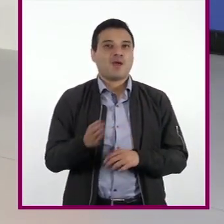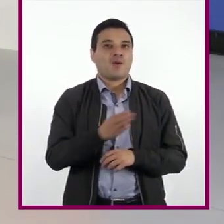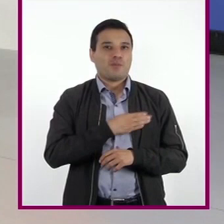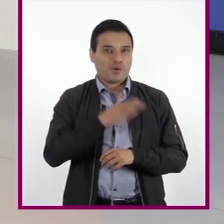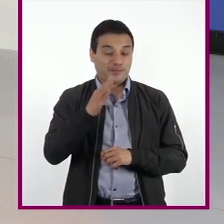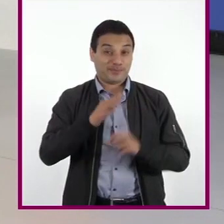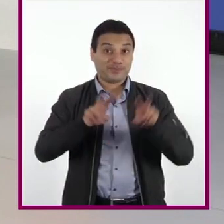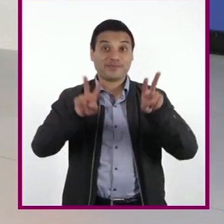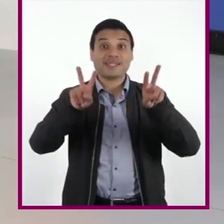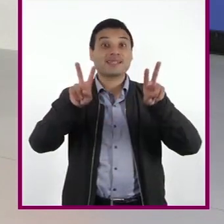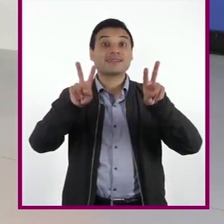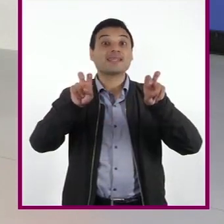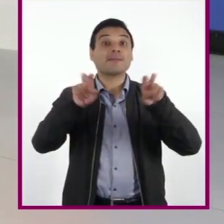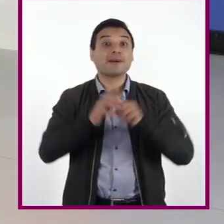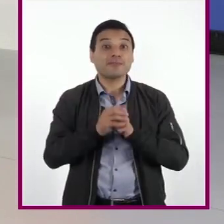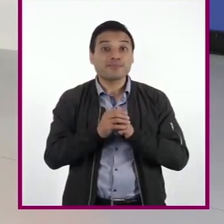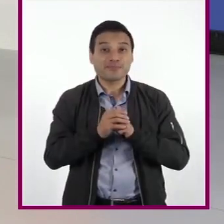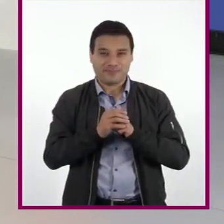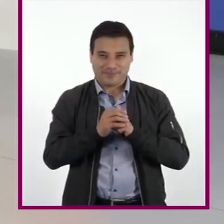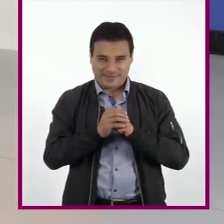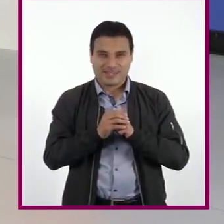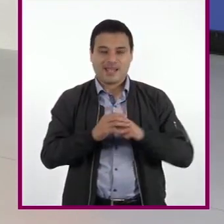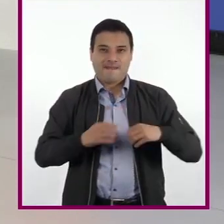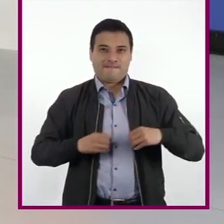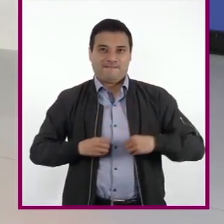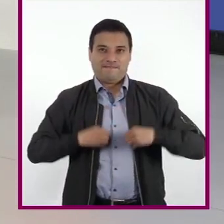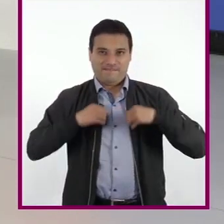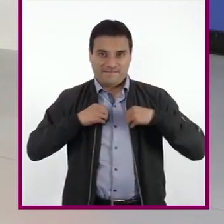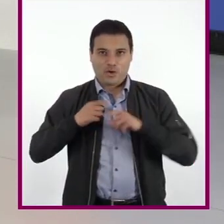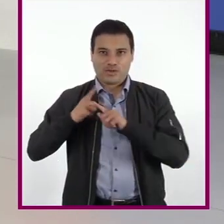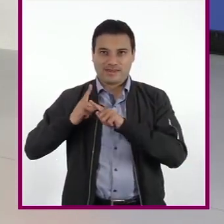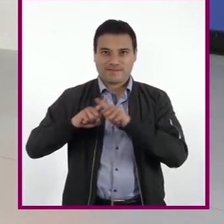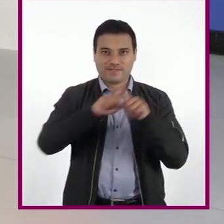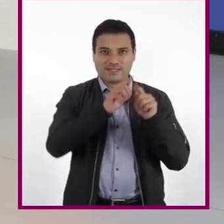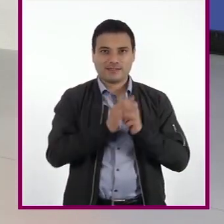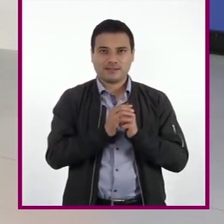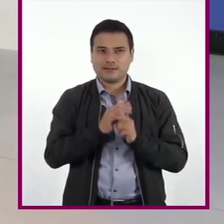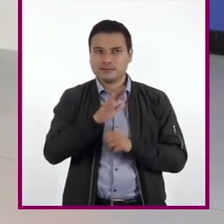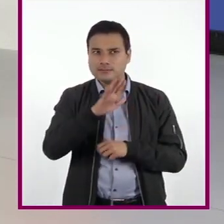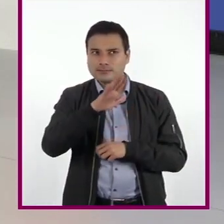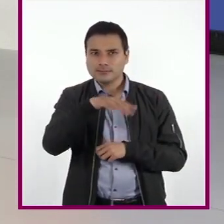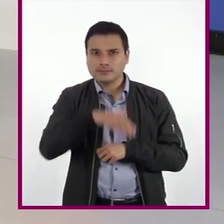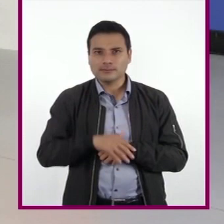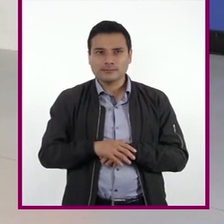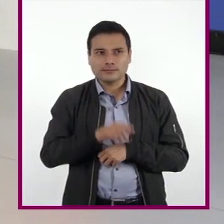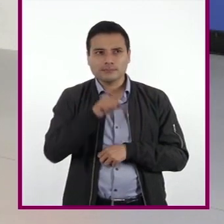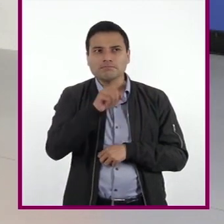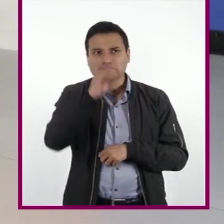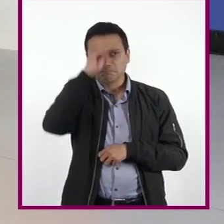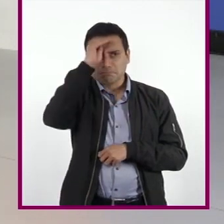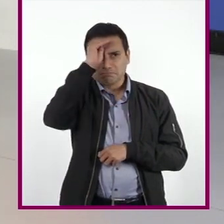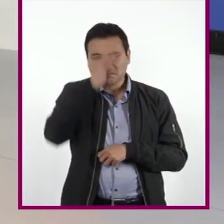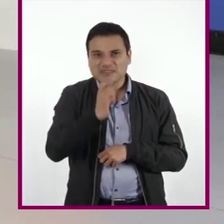con el tema de biodiversidad, déjenme decirles que... Maestro Juan Carlos, ¿en qué piensa?